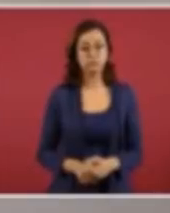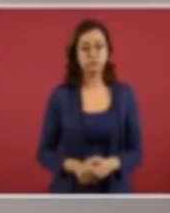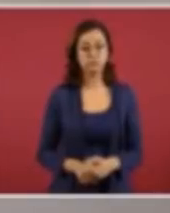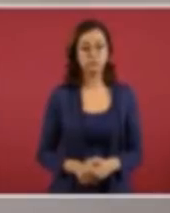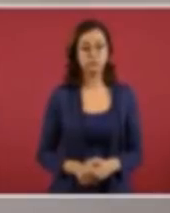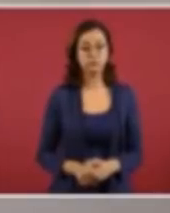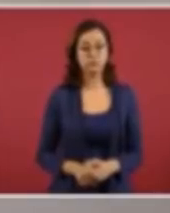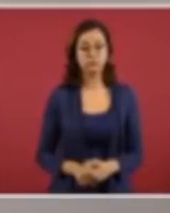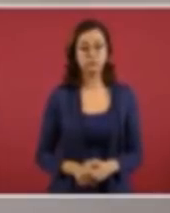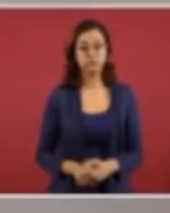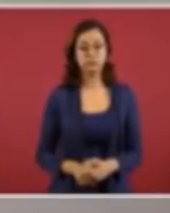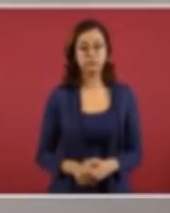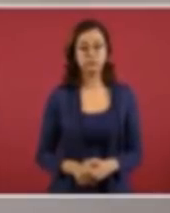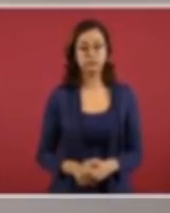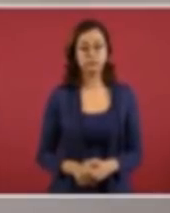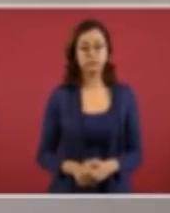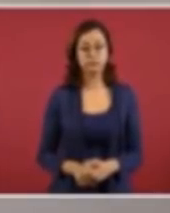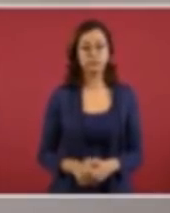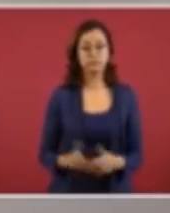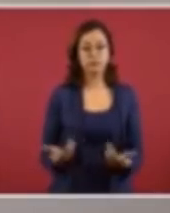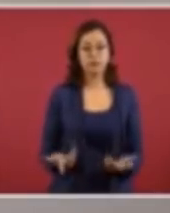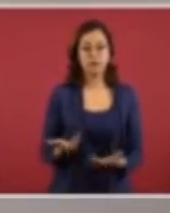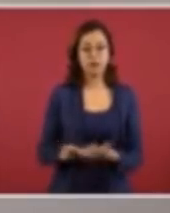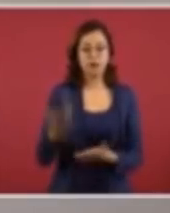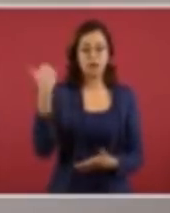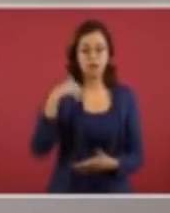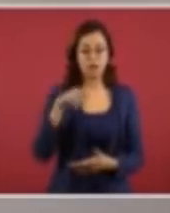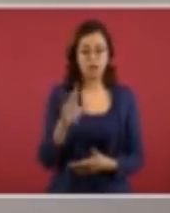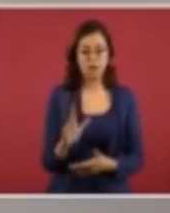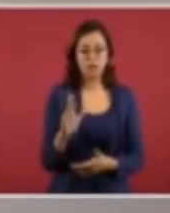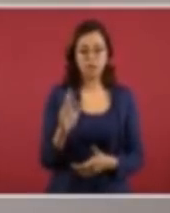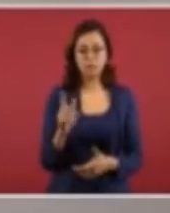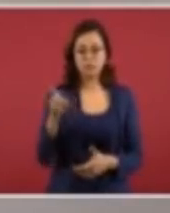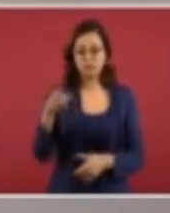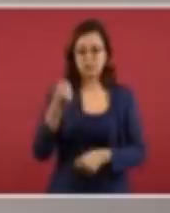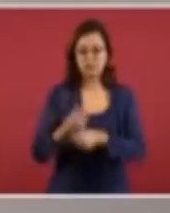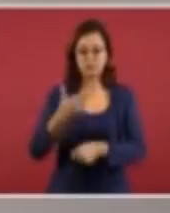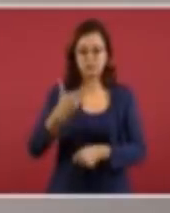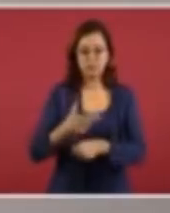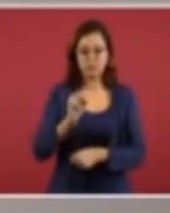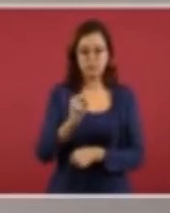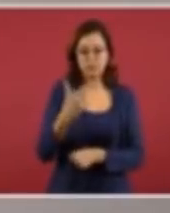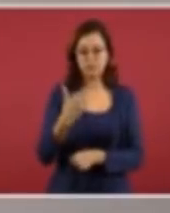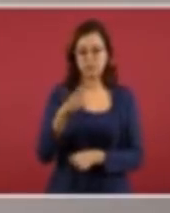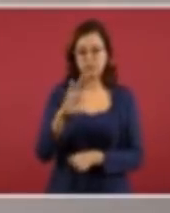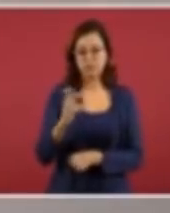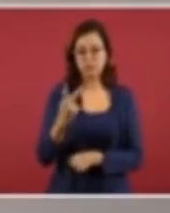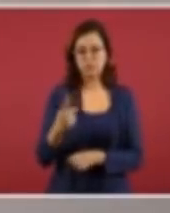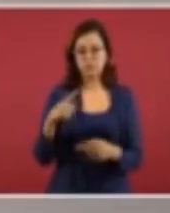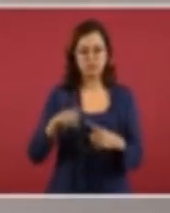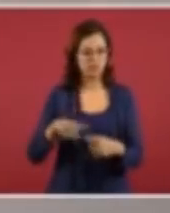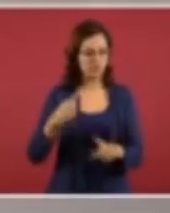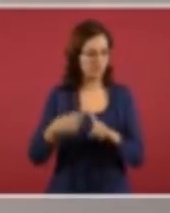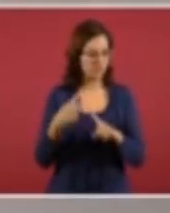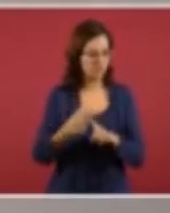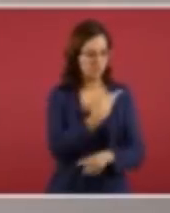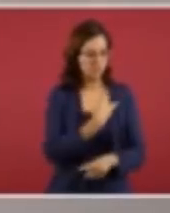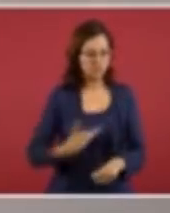Así fue cuando Cárcens estuvo secretario de Hacienda. No sé quién era el presidente